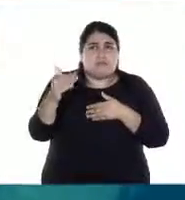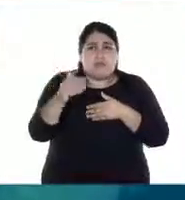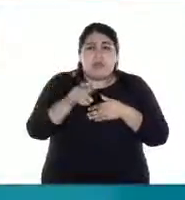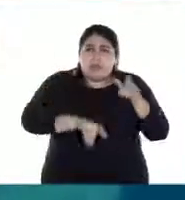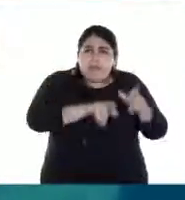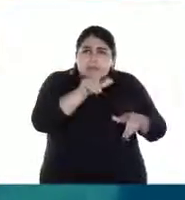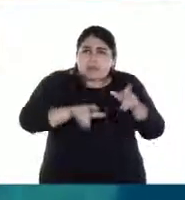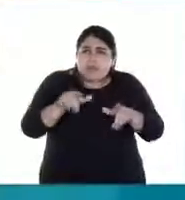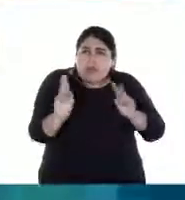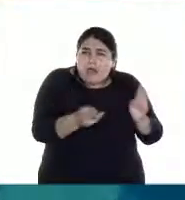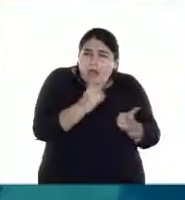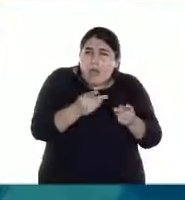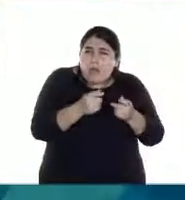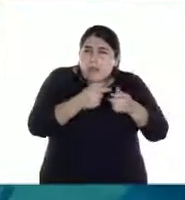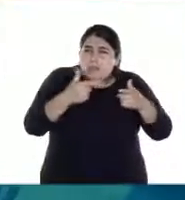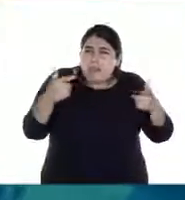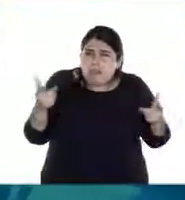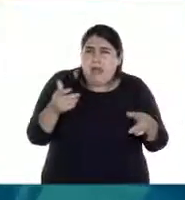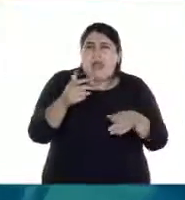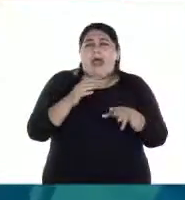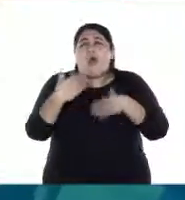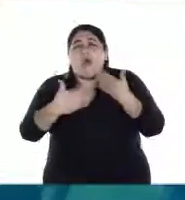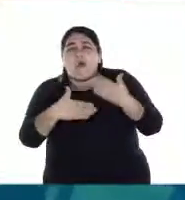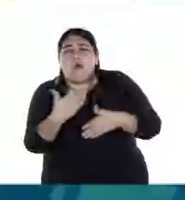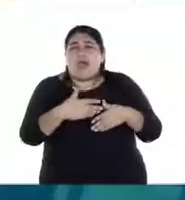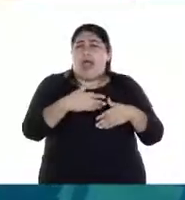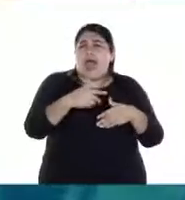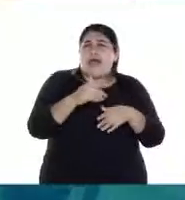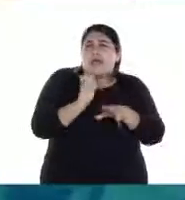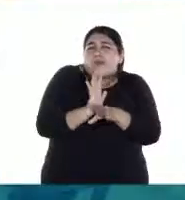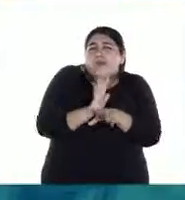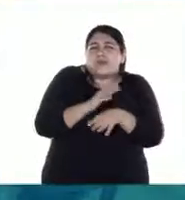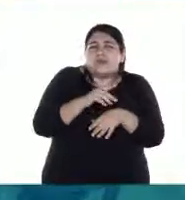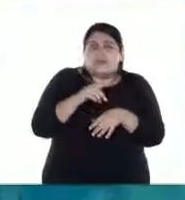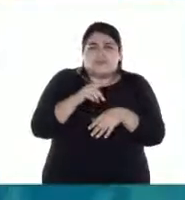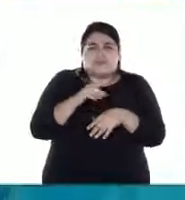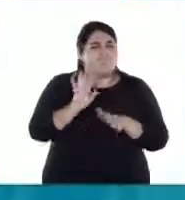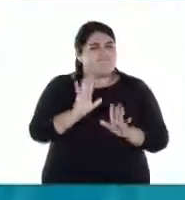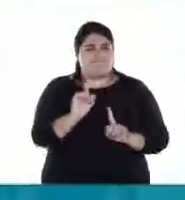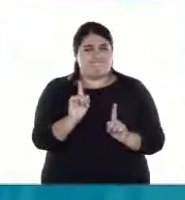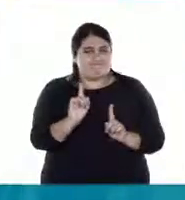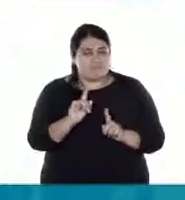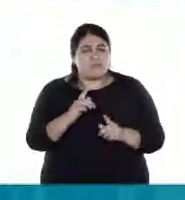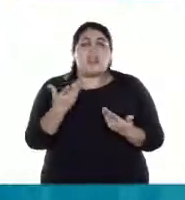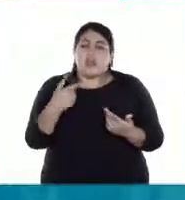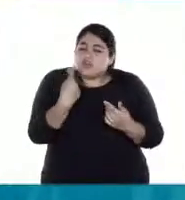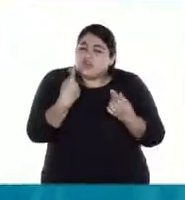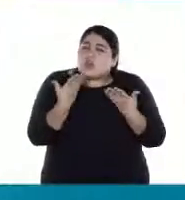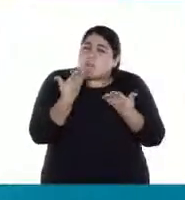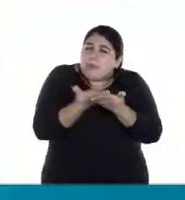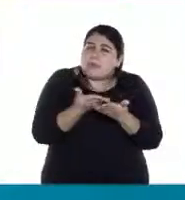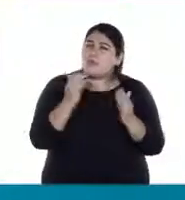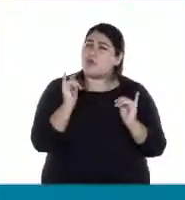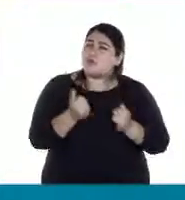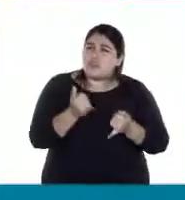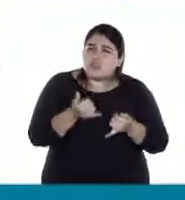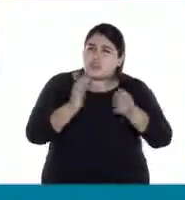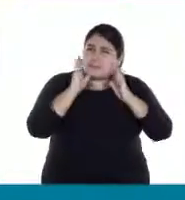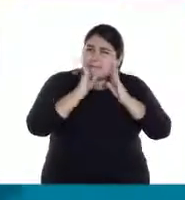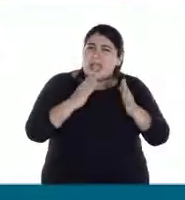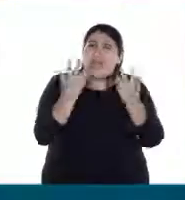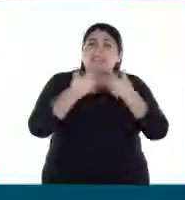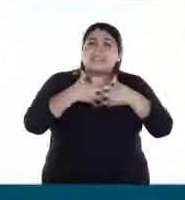personas dependa del cálculo, del lucro de estas corporaciones. Por eso insistimos con la necesidad urgente de centralizar el sistema de